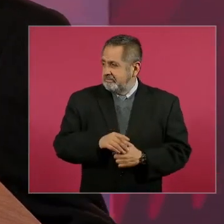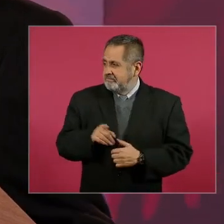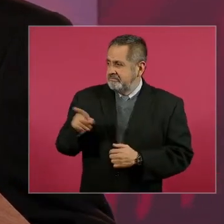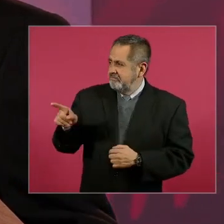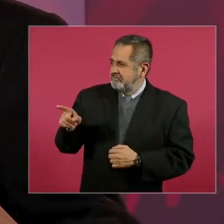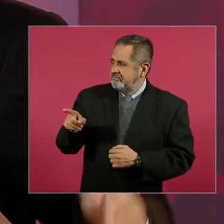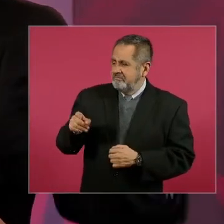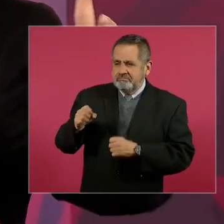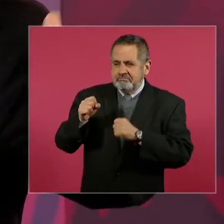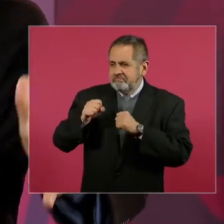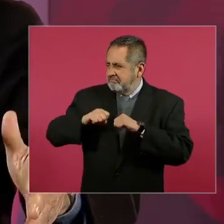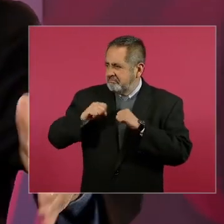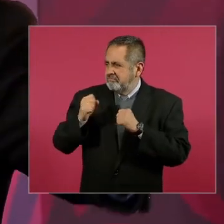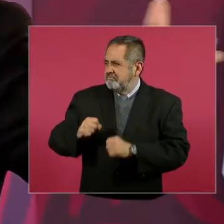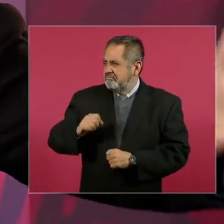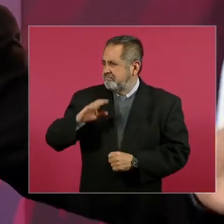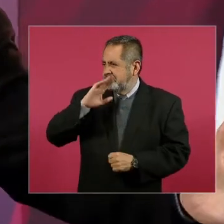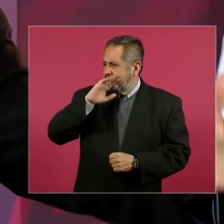el